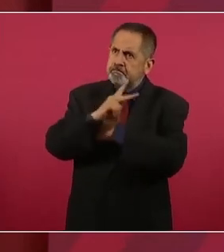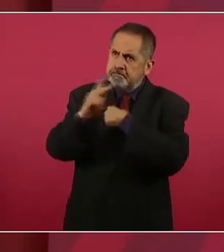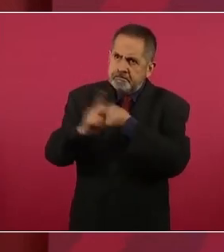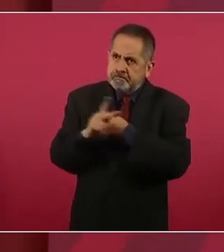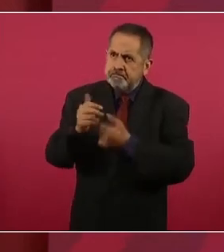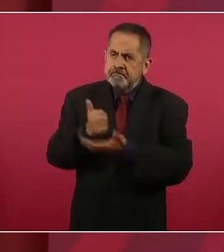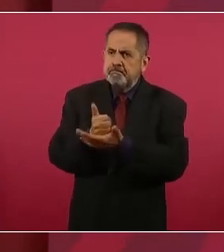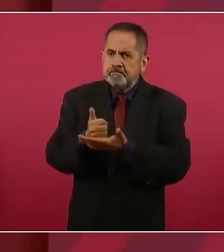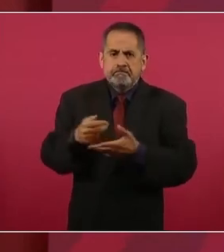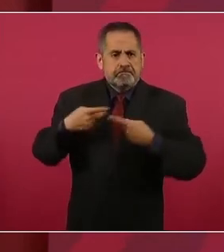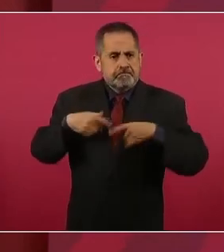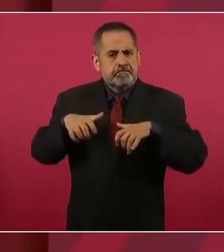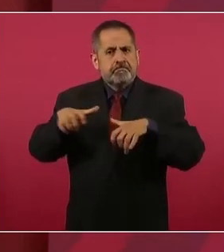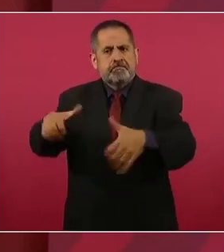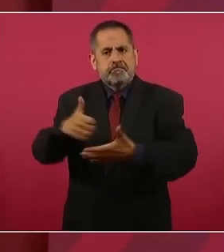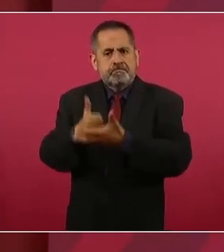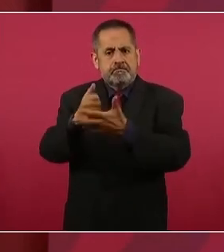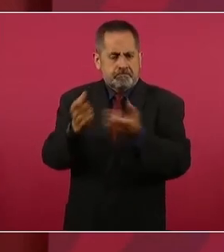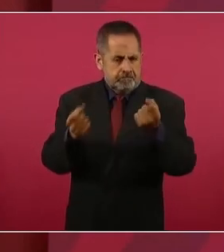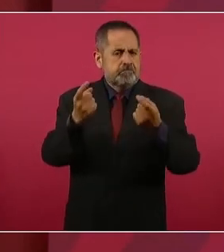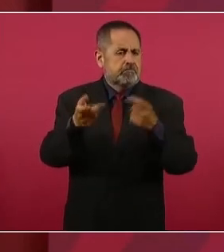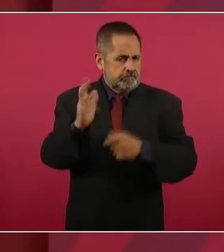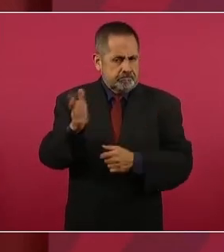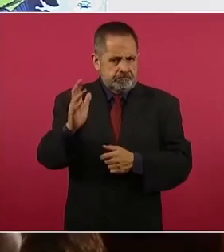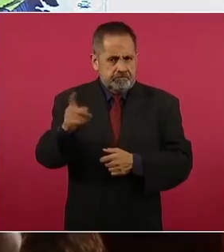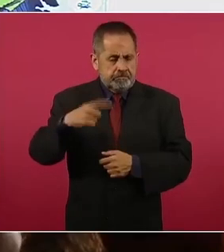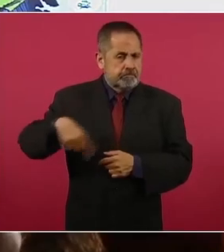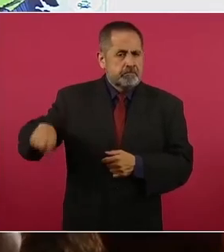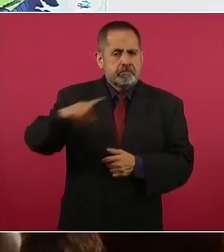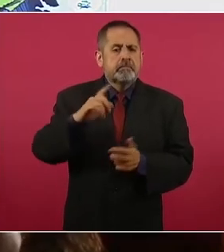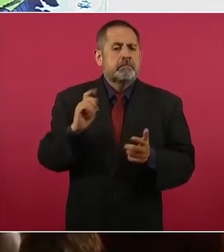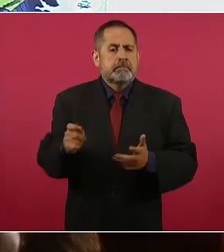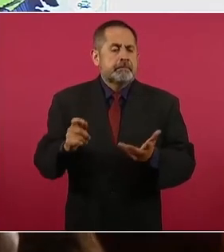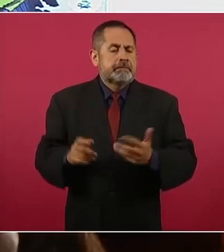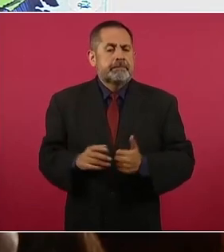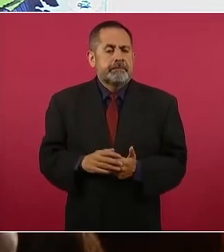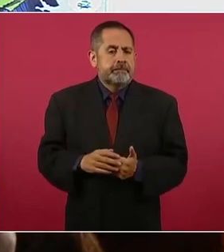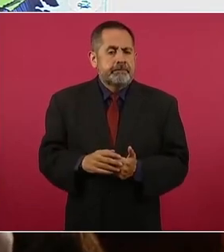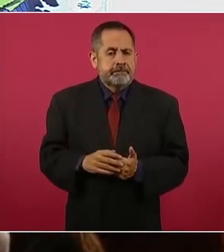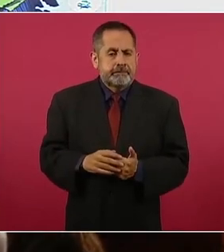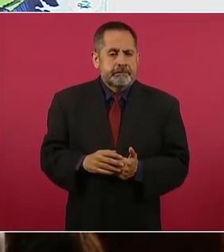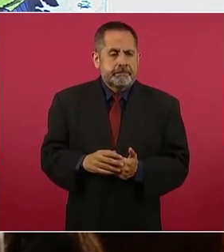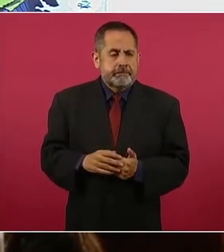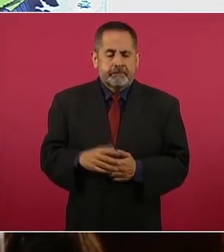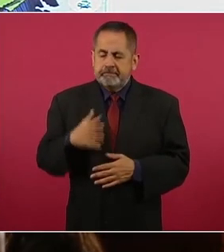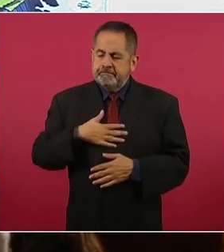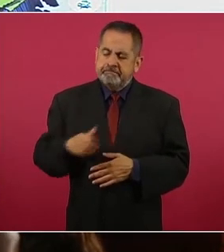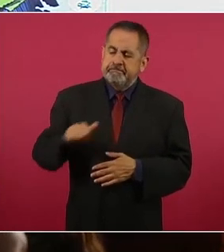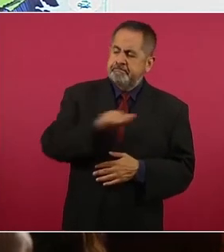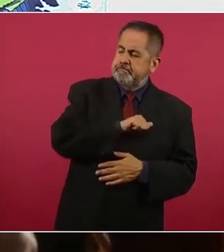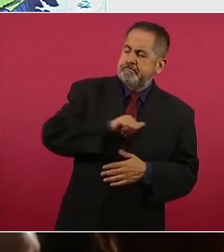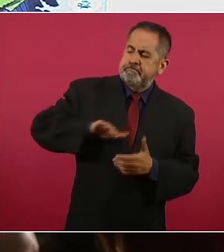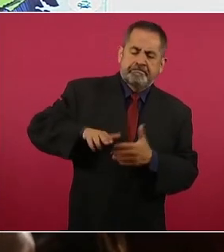y pensar en los demás. Y hacer a un lado el